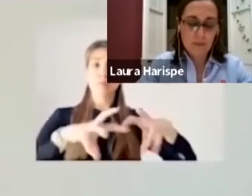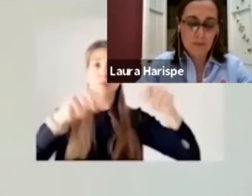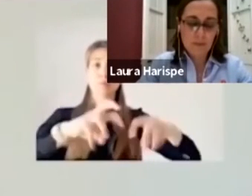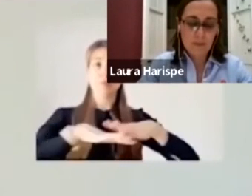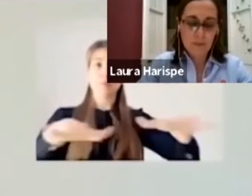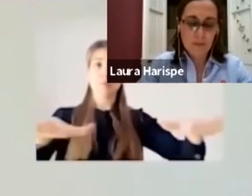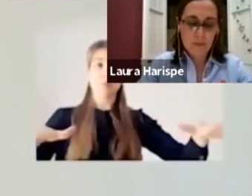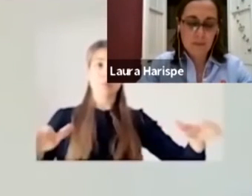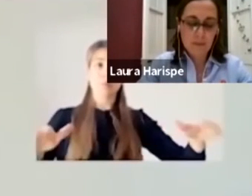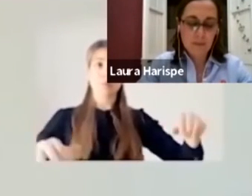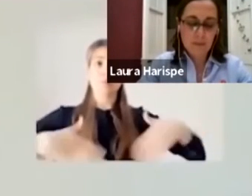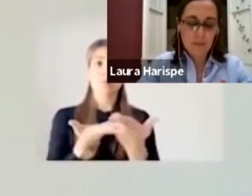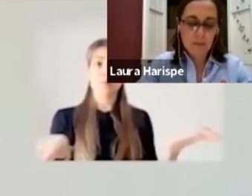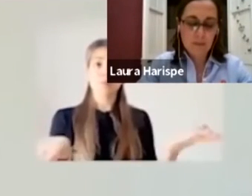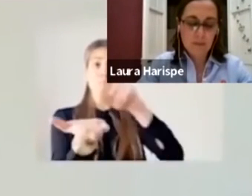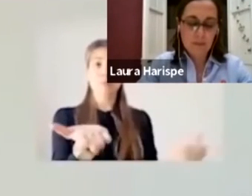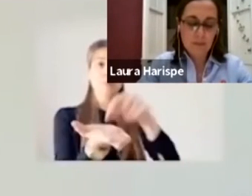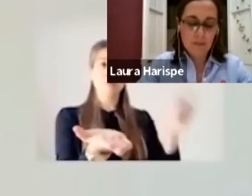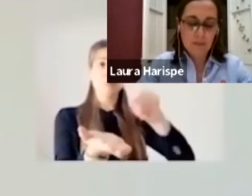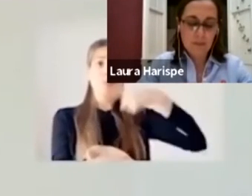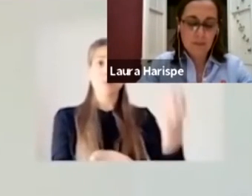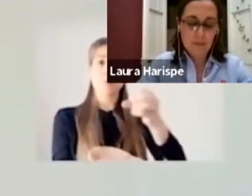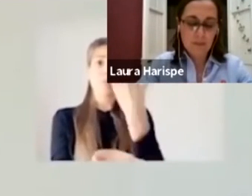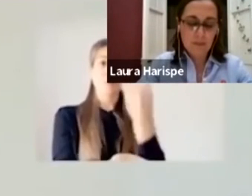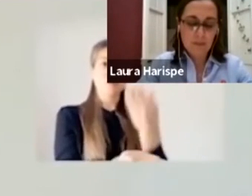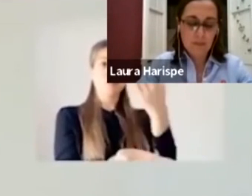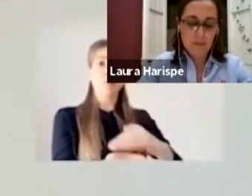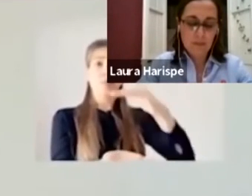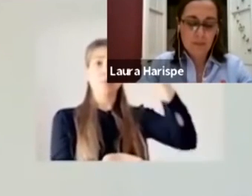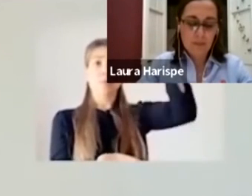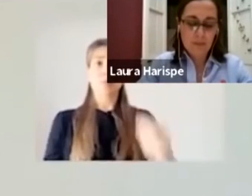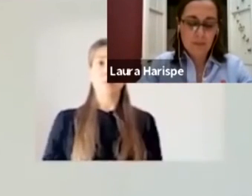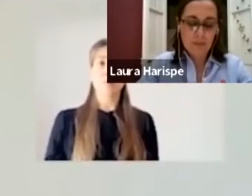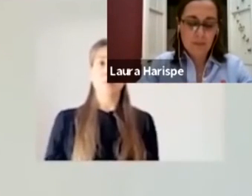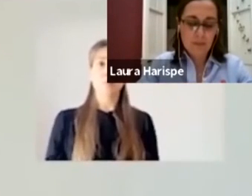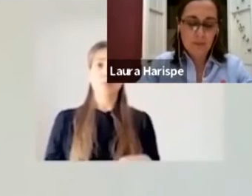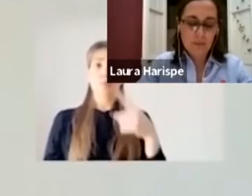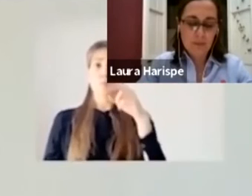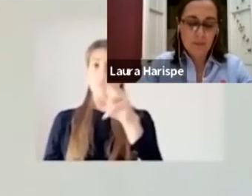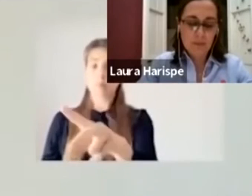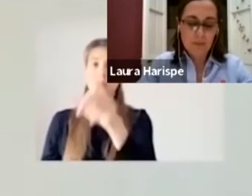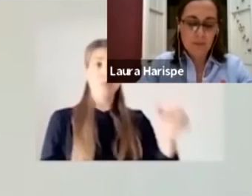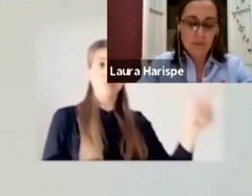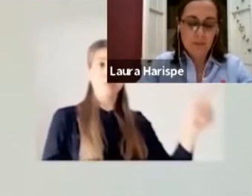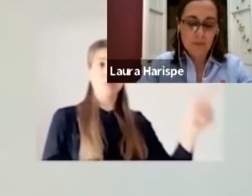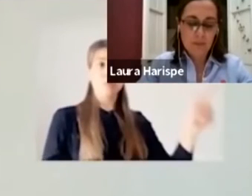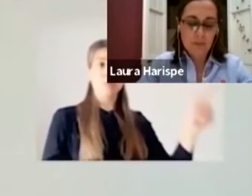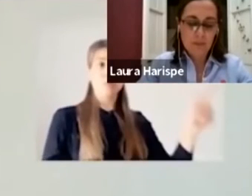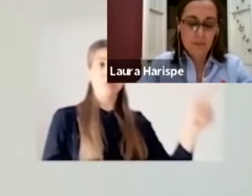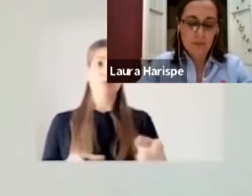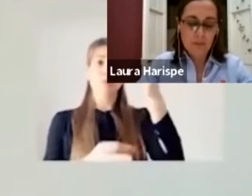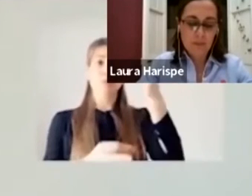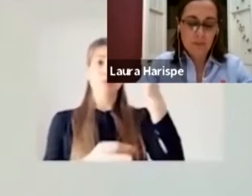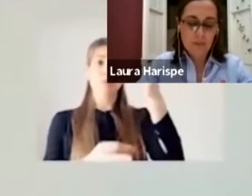Educación Especial número 501 del partido de Carlos Casares. La primera temática trabajada fue